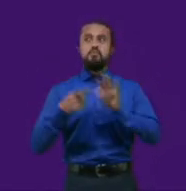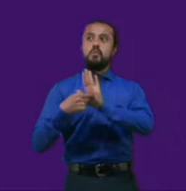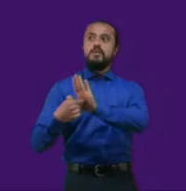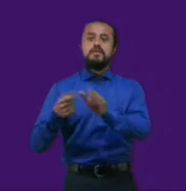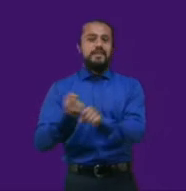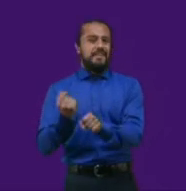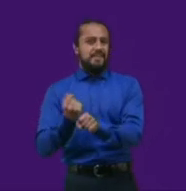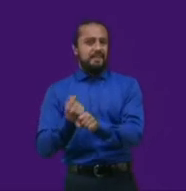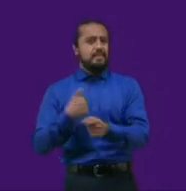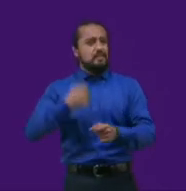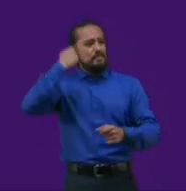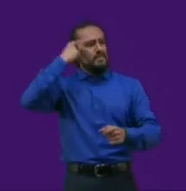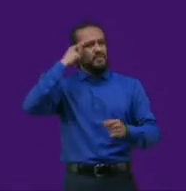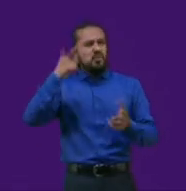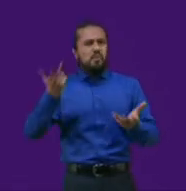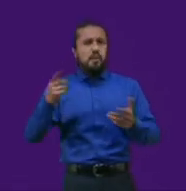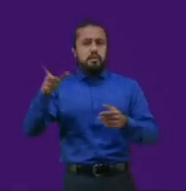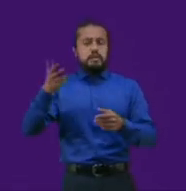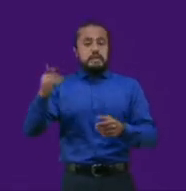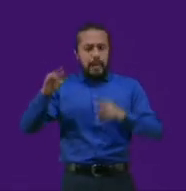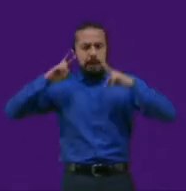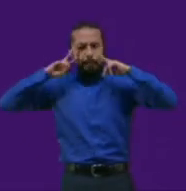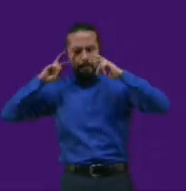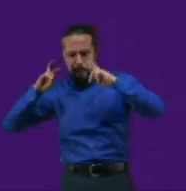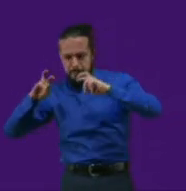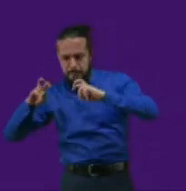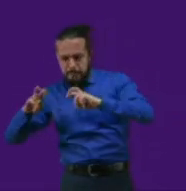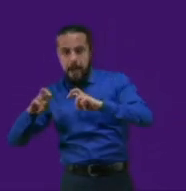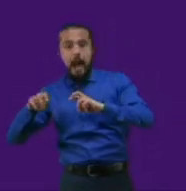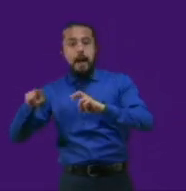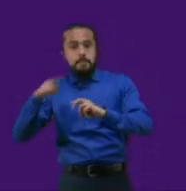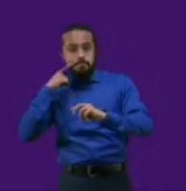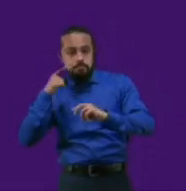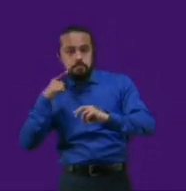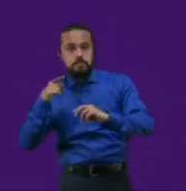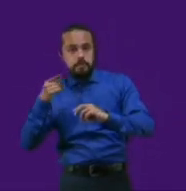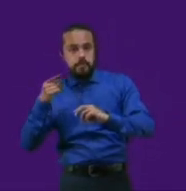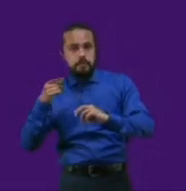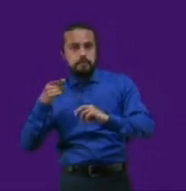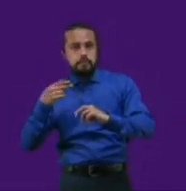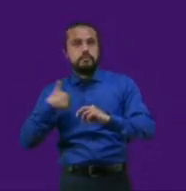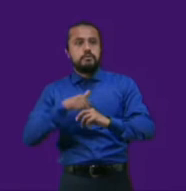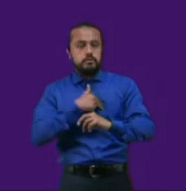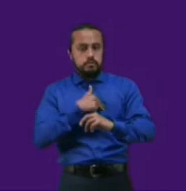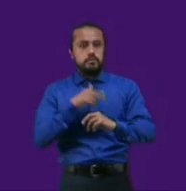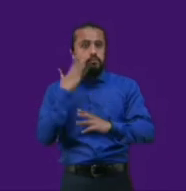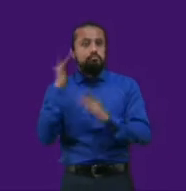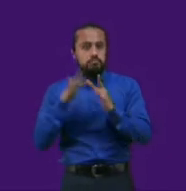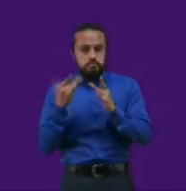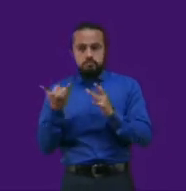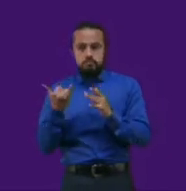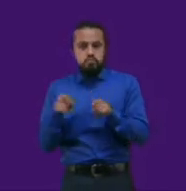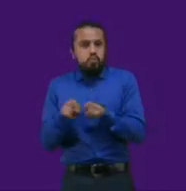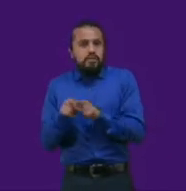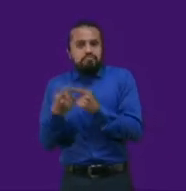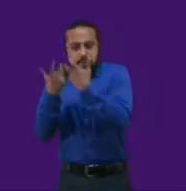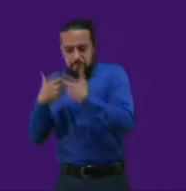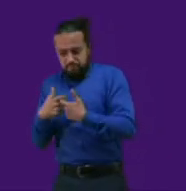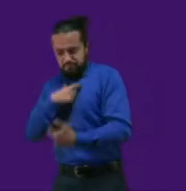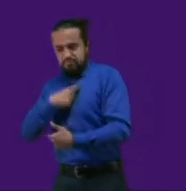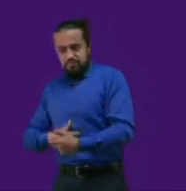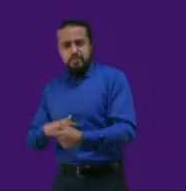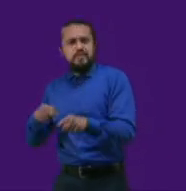mi pregunta. Y entonces él hizo una investigación y me dijo, mira, Camila, y le dije, es que nosotros somos fintech. Y eso ocurre como